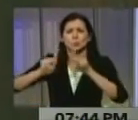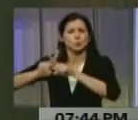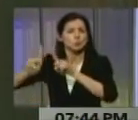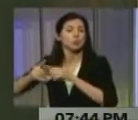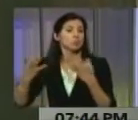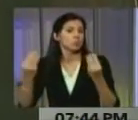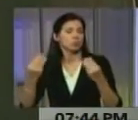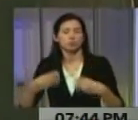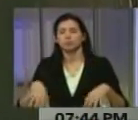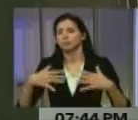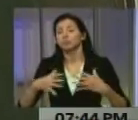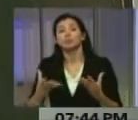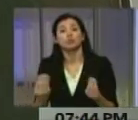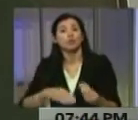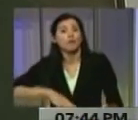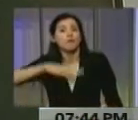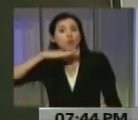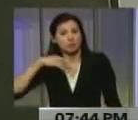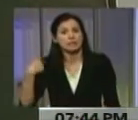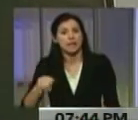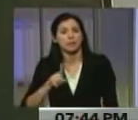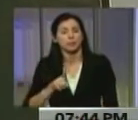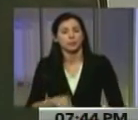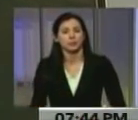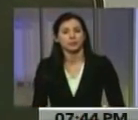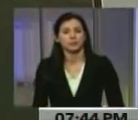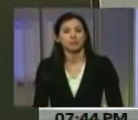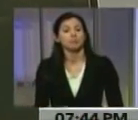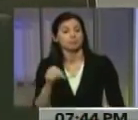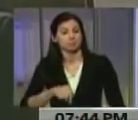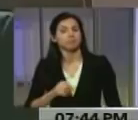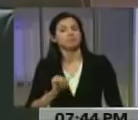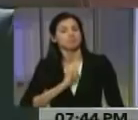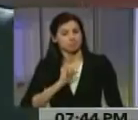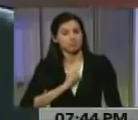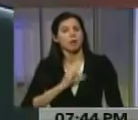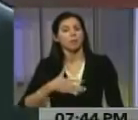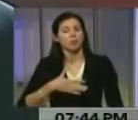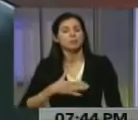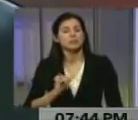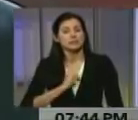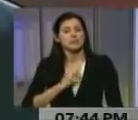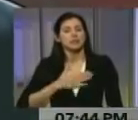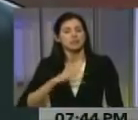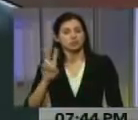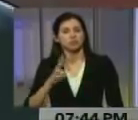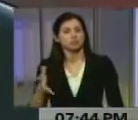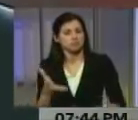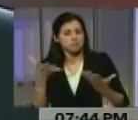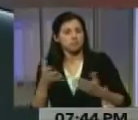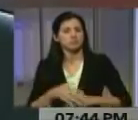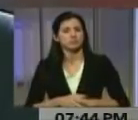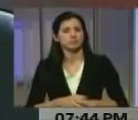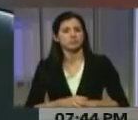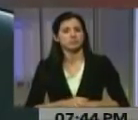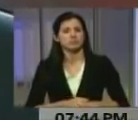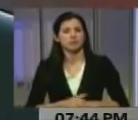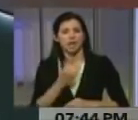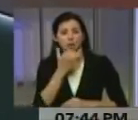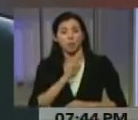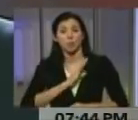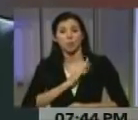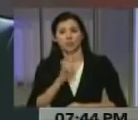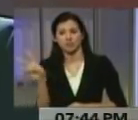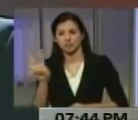verdadera artillería, precisamente para construir lo que usted ha dicho, nuestra identidad, que pasa por una imagen de lo propiamente venezolano.